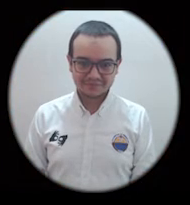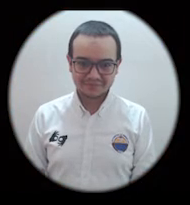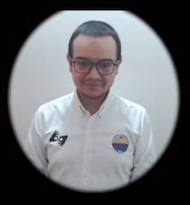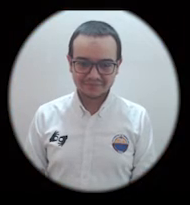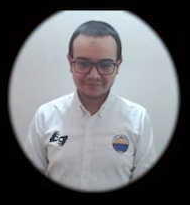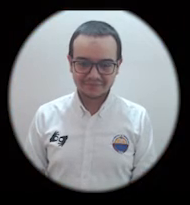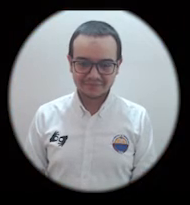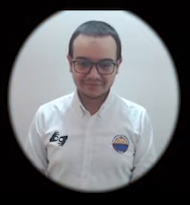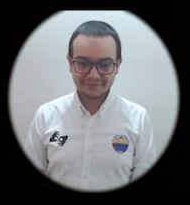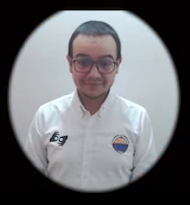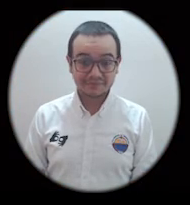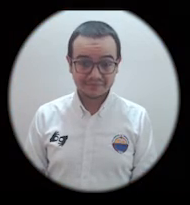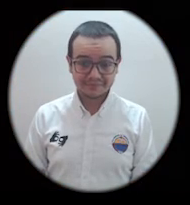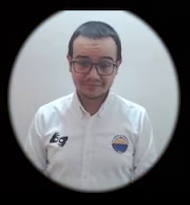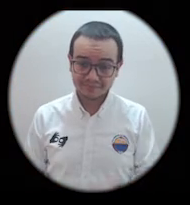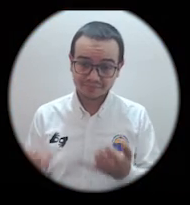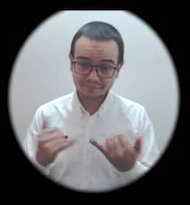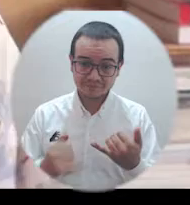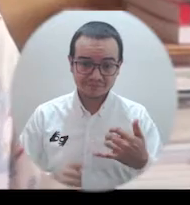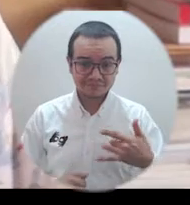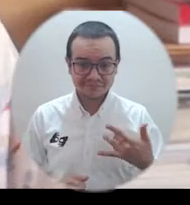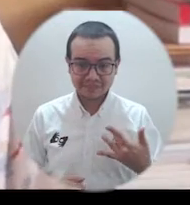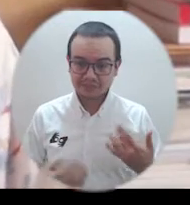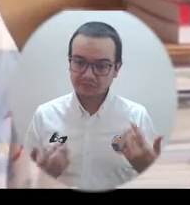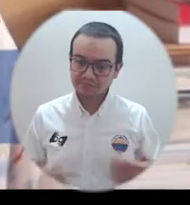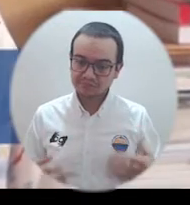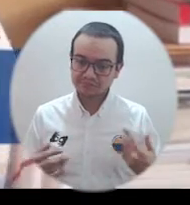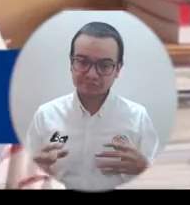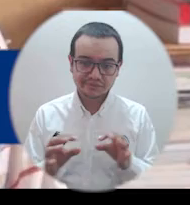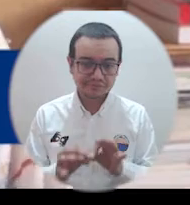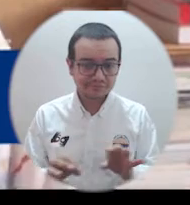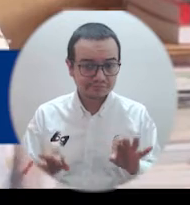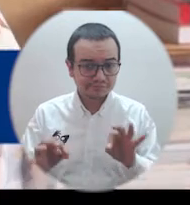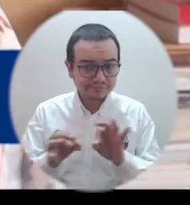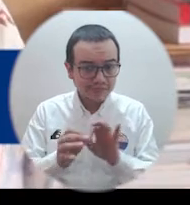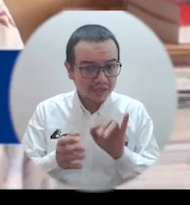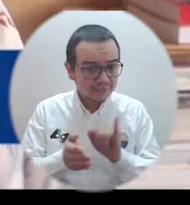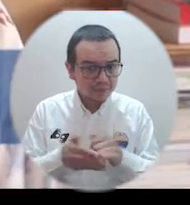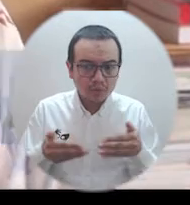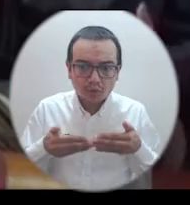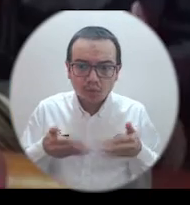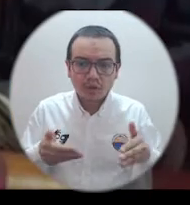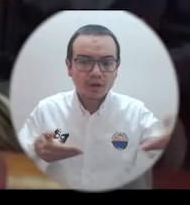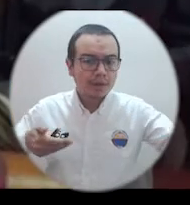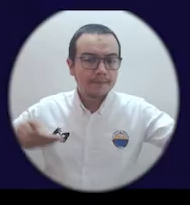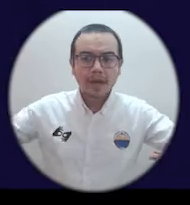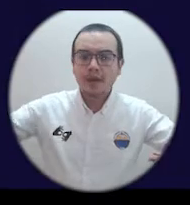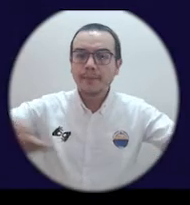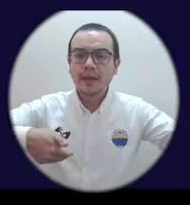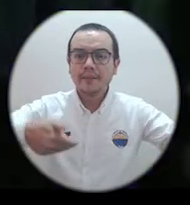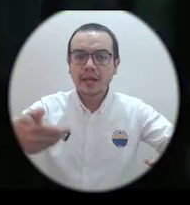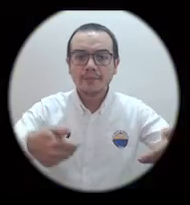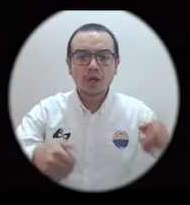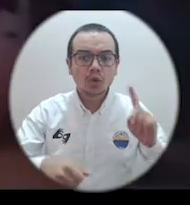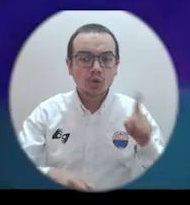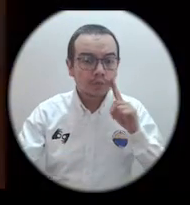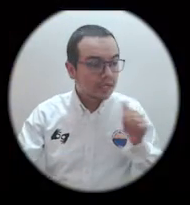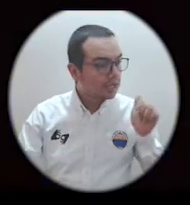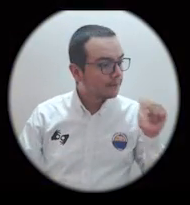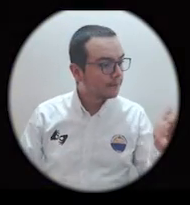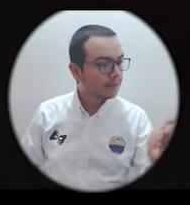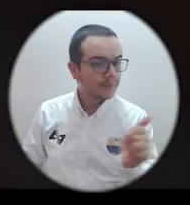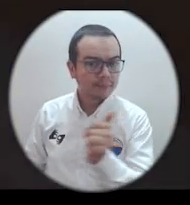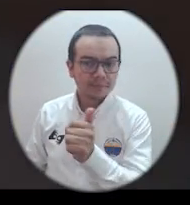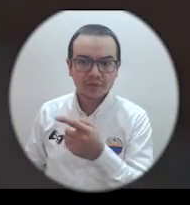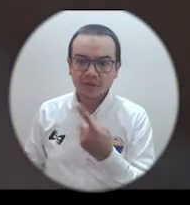y nos vemos. En estos momentos me parece muy importante la creación de estos espacios, ya que le damos la oportunidad a las personas